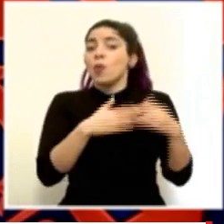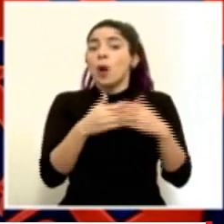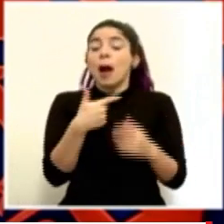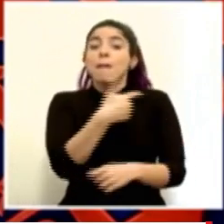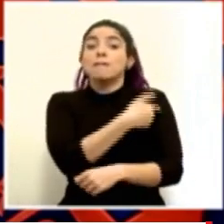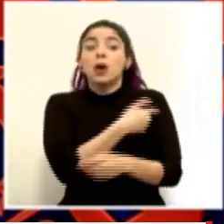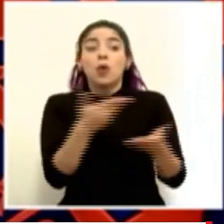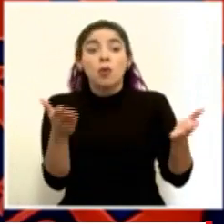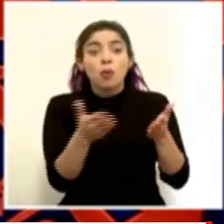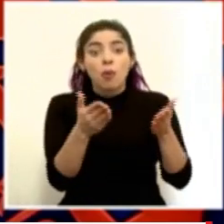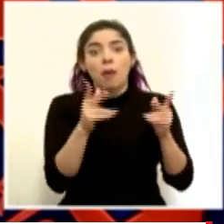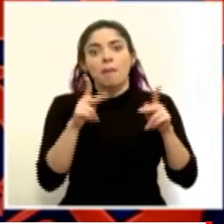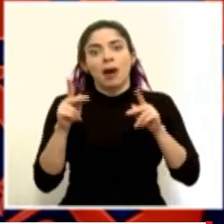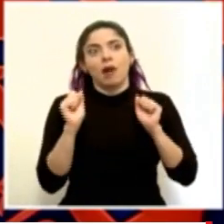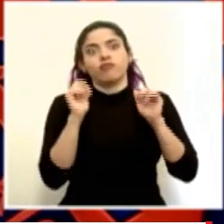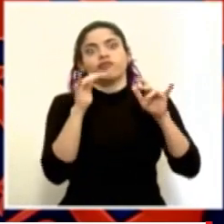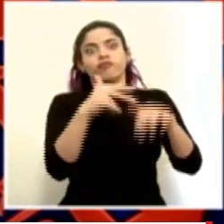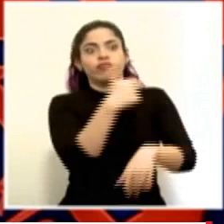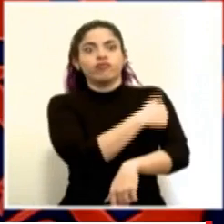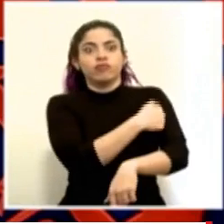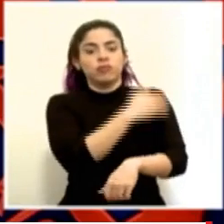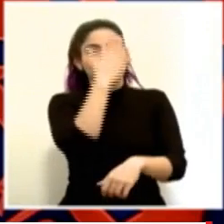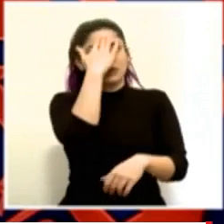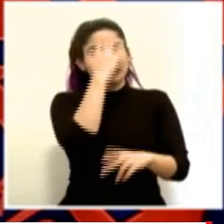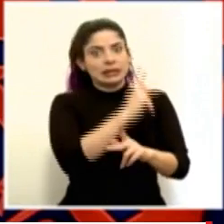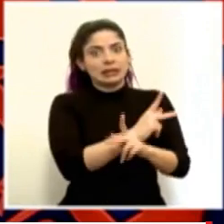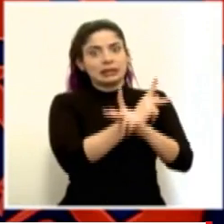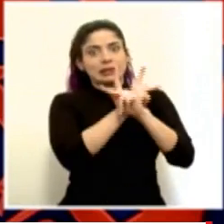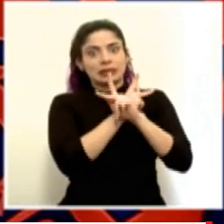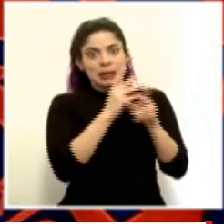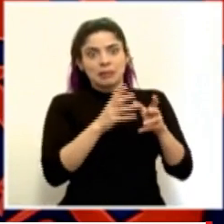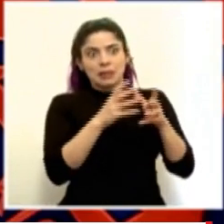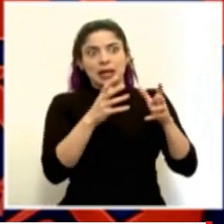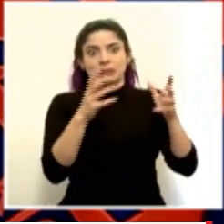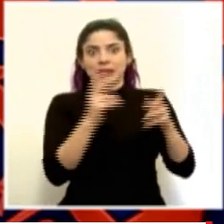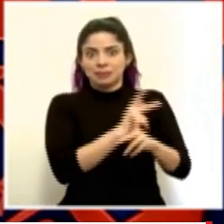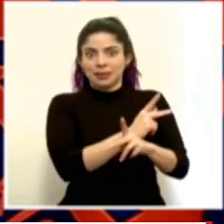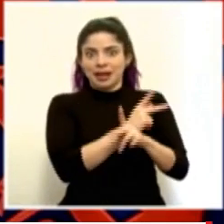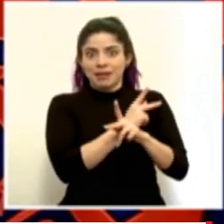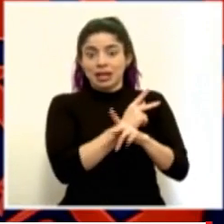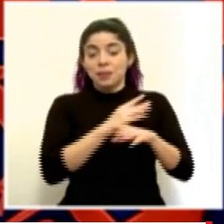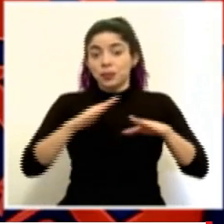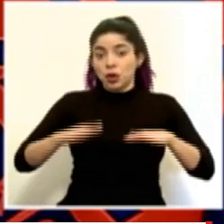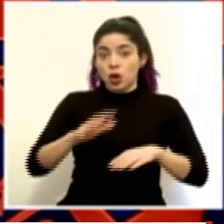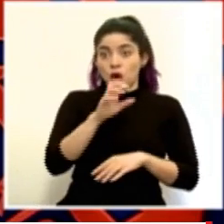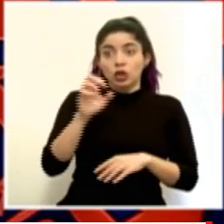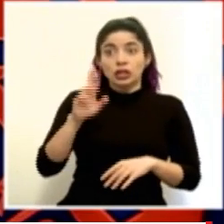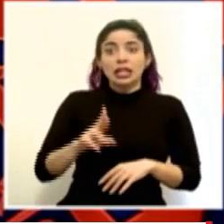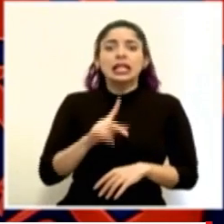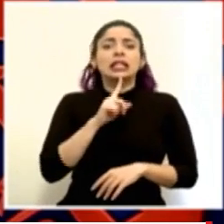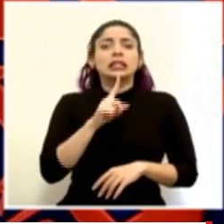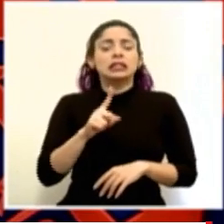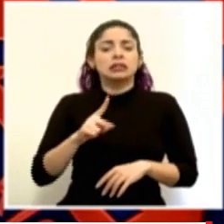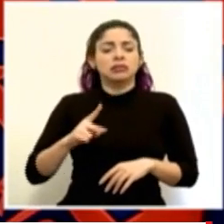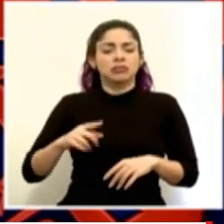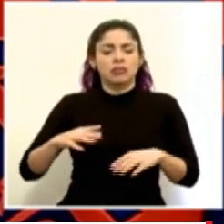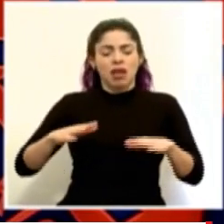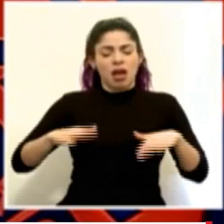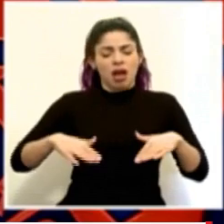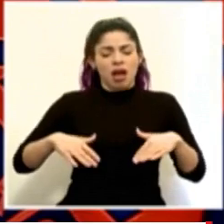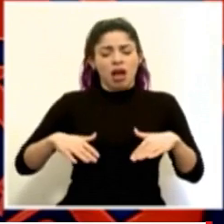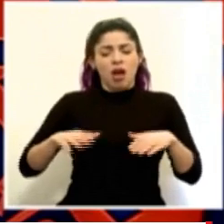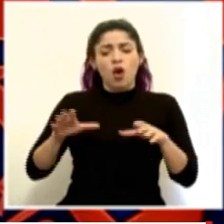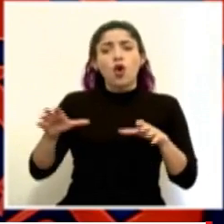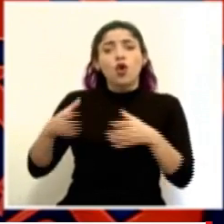promueva para reforzar la prevención, y en Costa Rica realmente no han tomado mucha fuerza